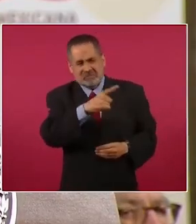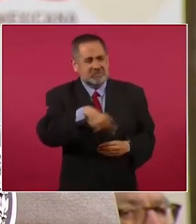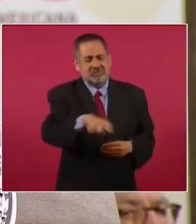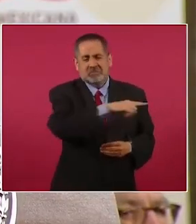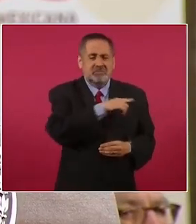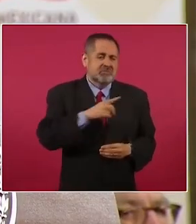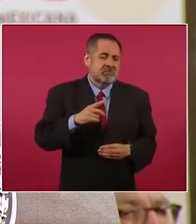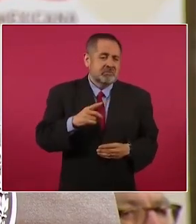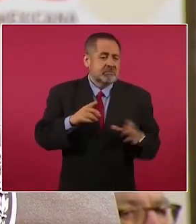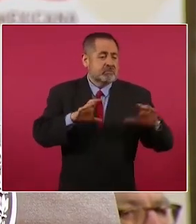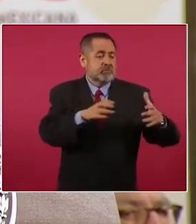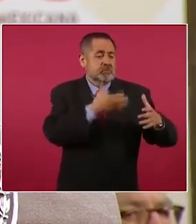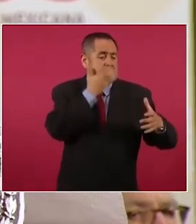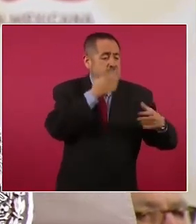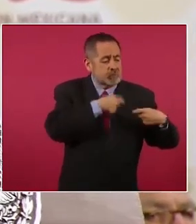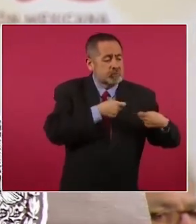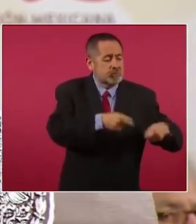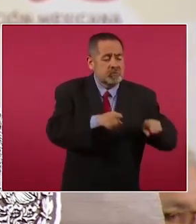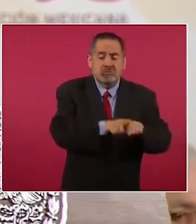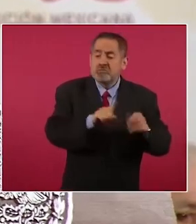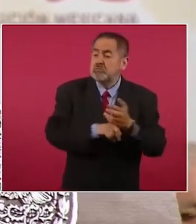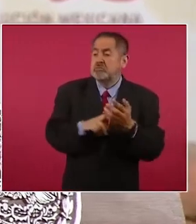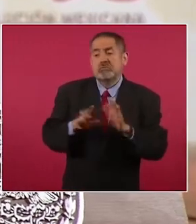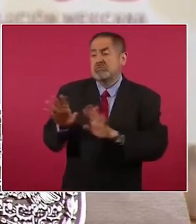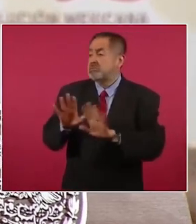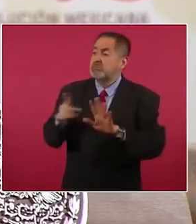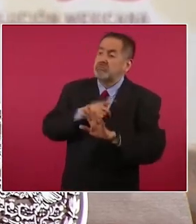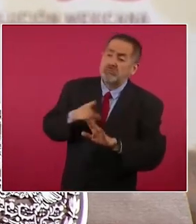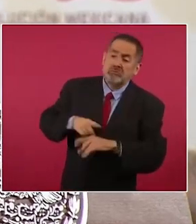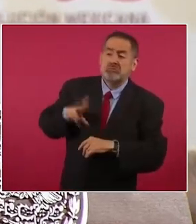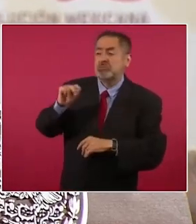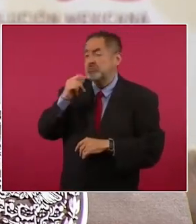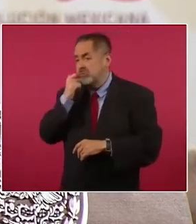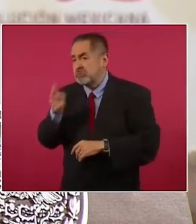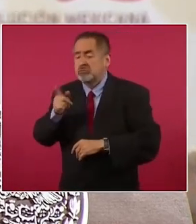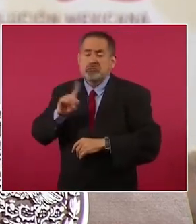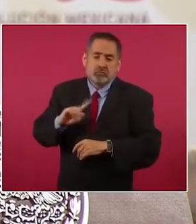legisladores del conservadurismo que no quieren